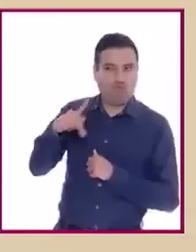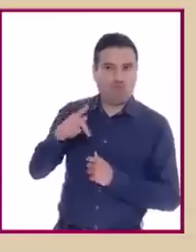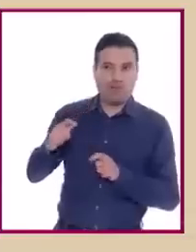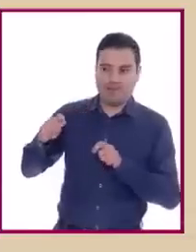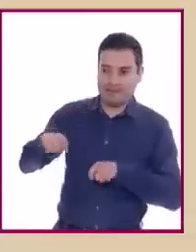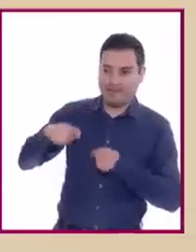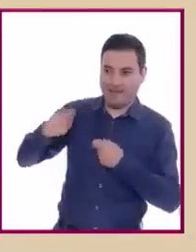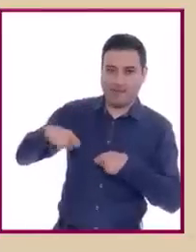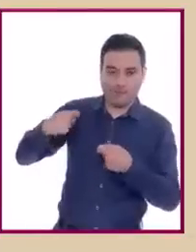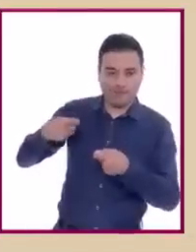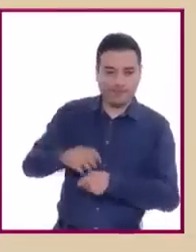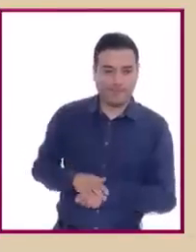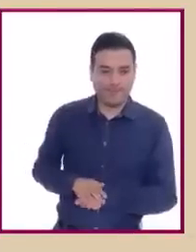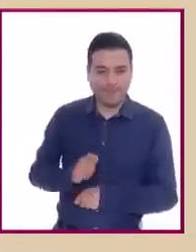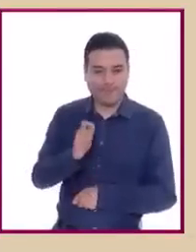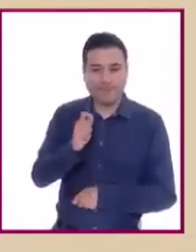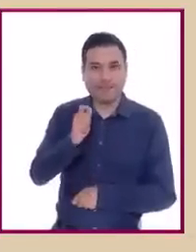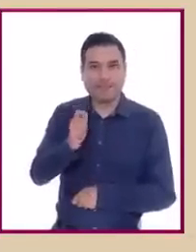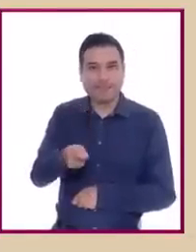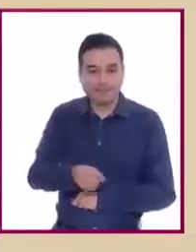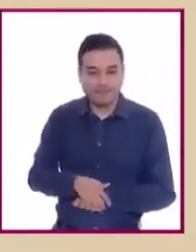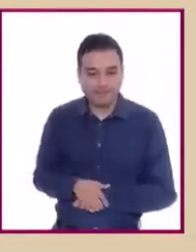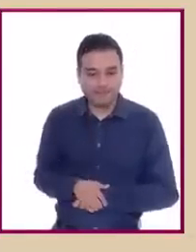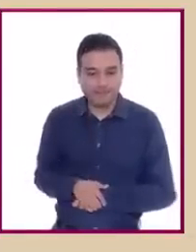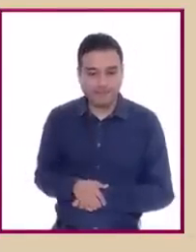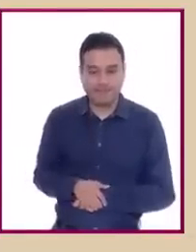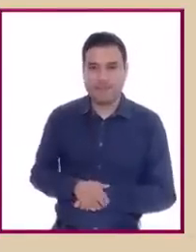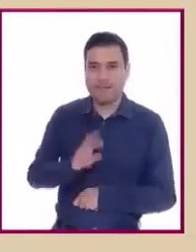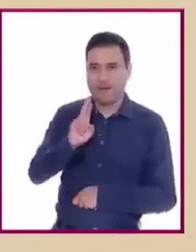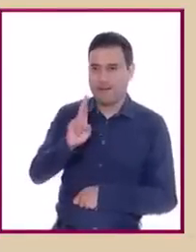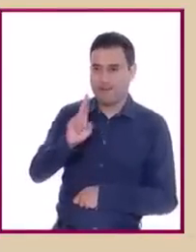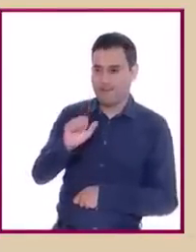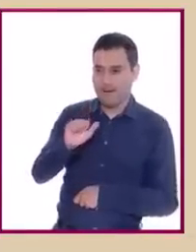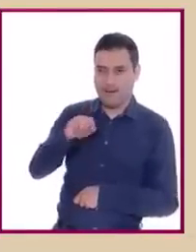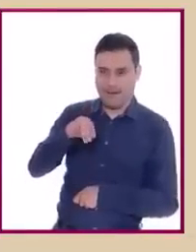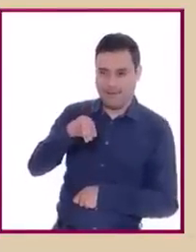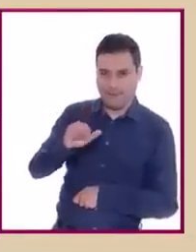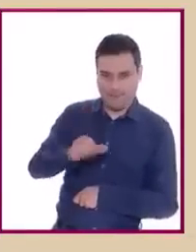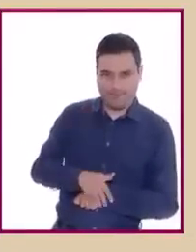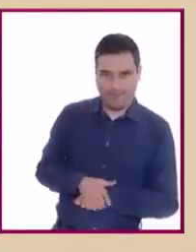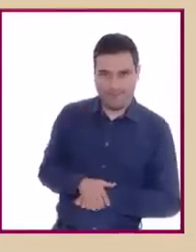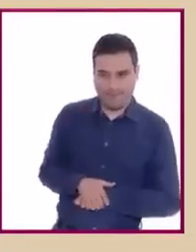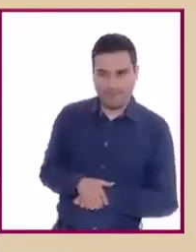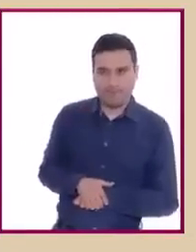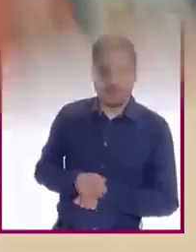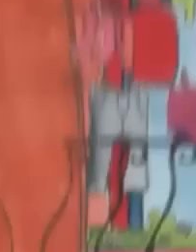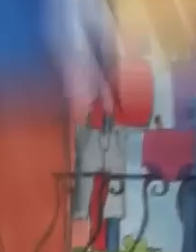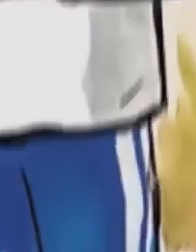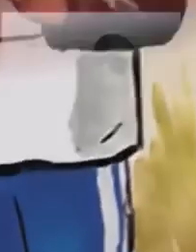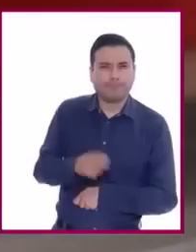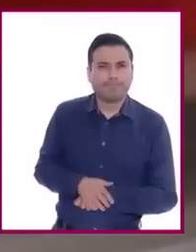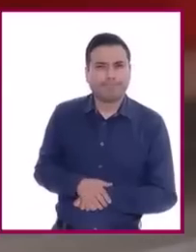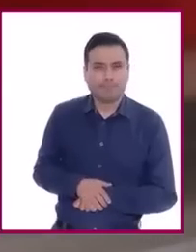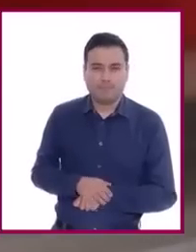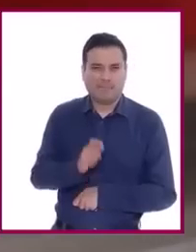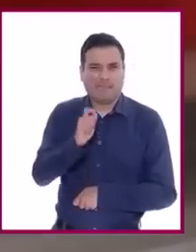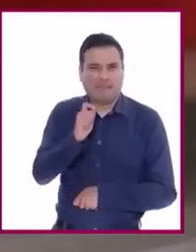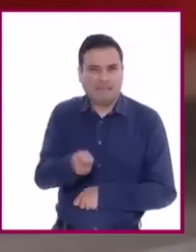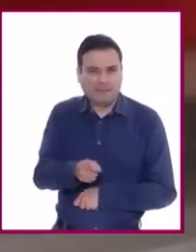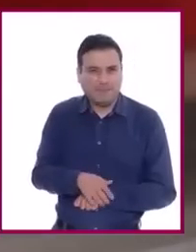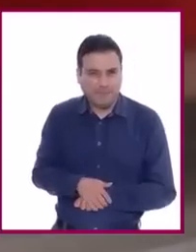es la rama la rama es una tradición que se lleva a cabo en un periodo de tiempo de nueve días